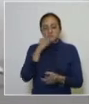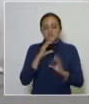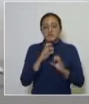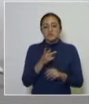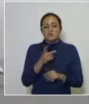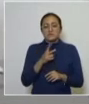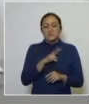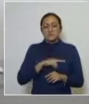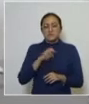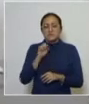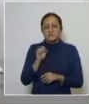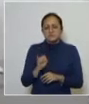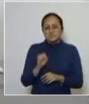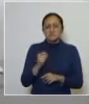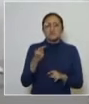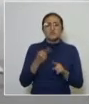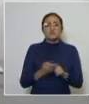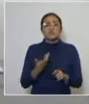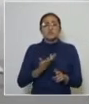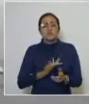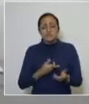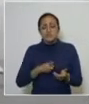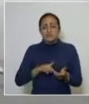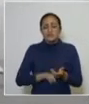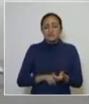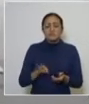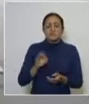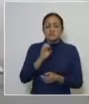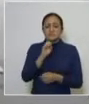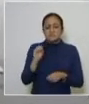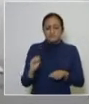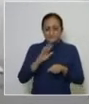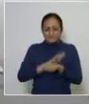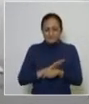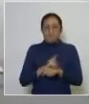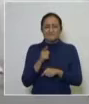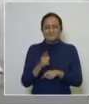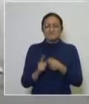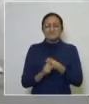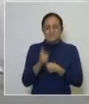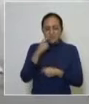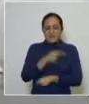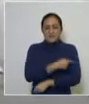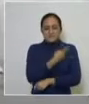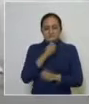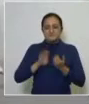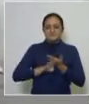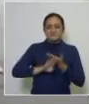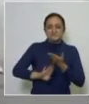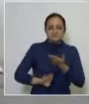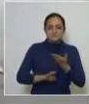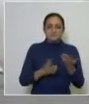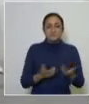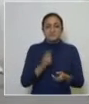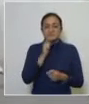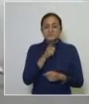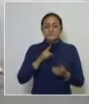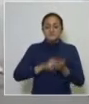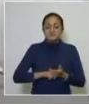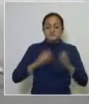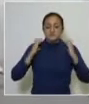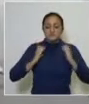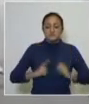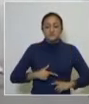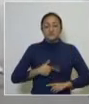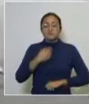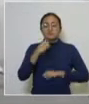proteína viral S que se encuentra en el SARS-CoV-2, que es el causal de la COVID-19. Así activa el sistema